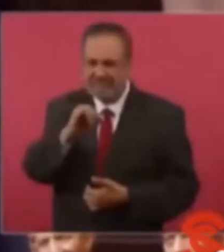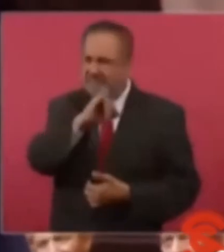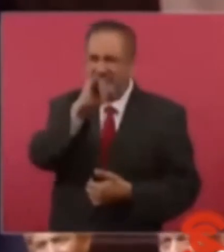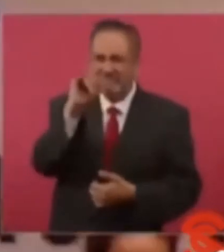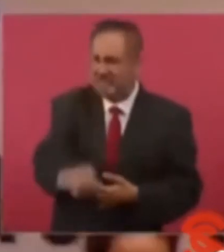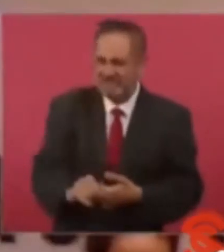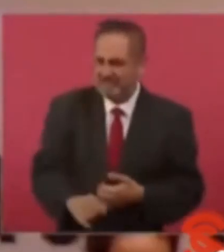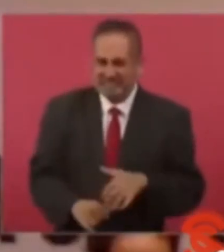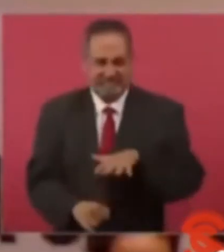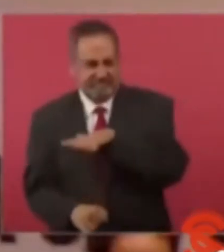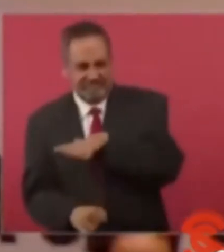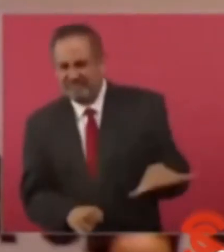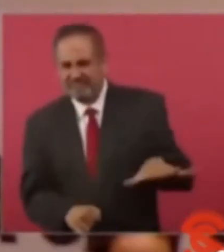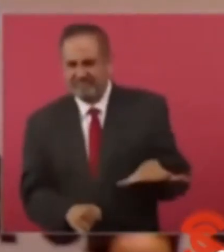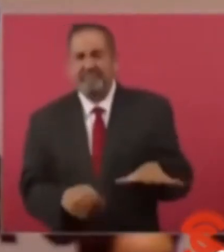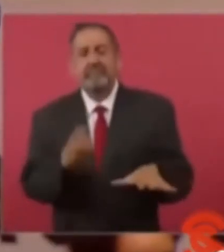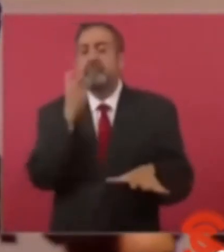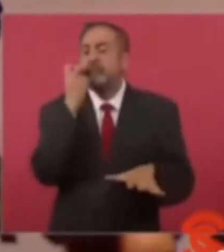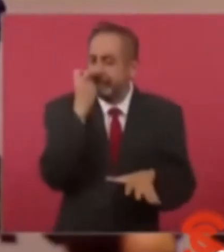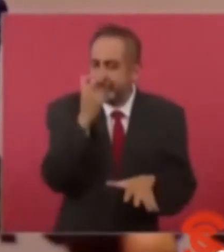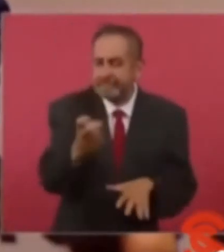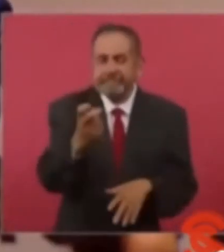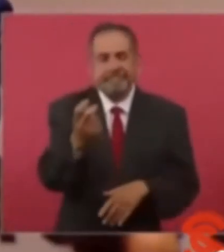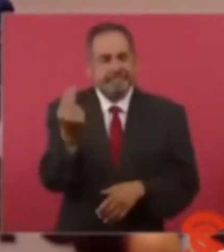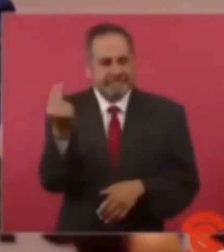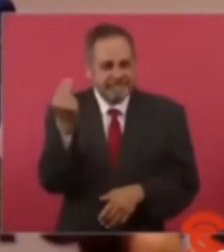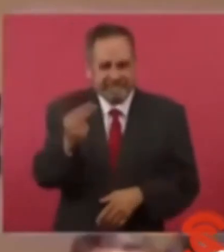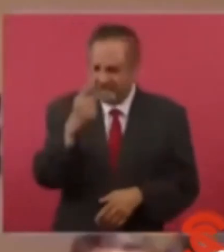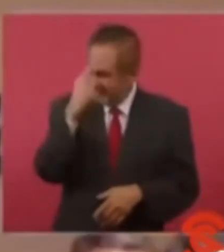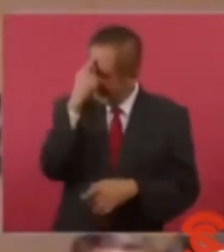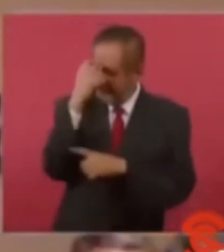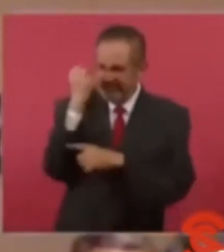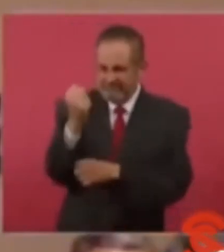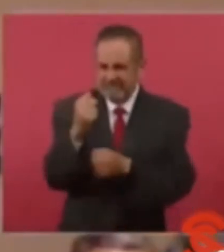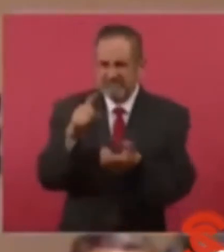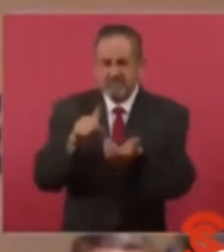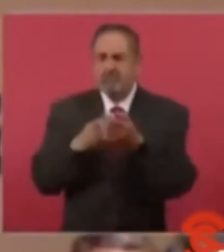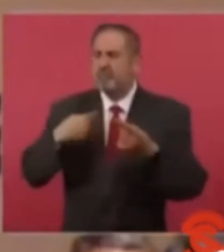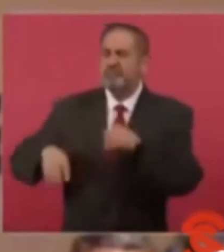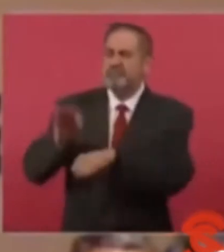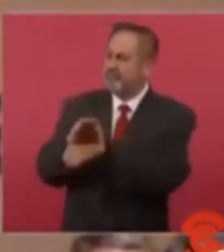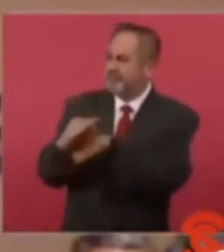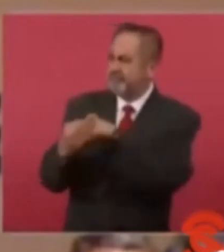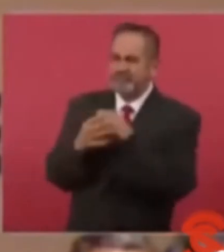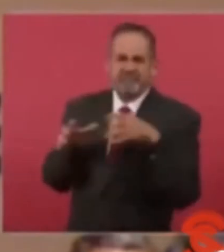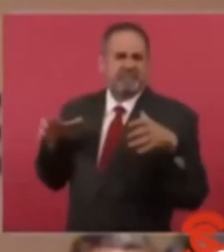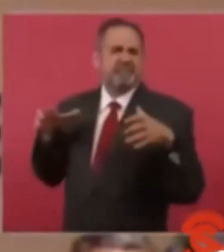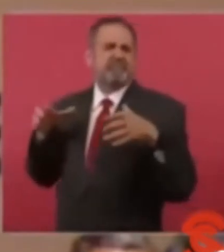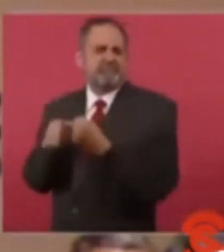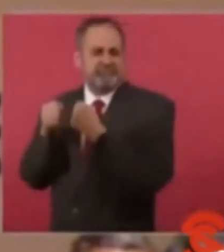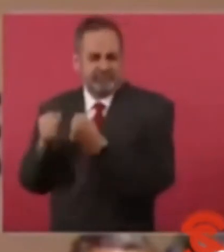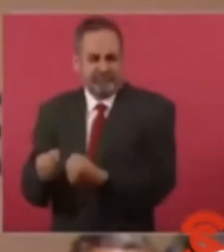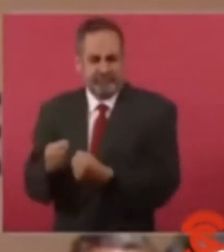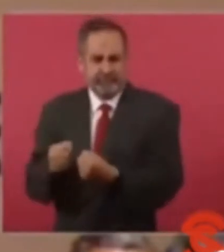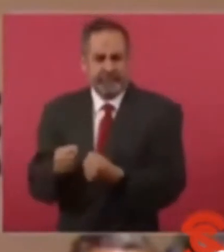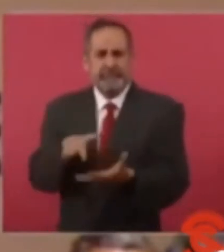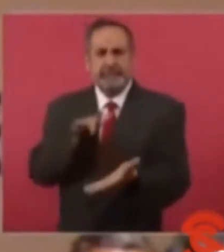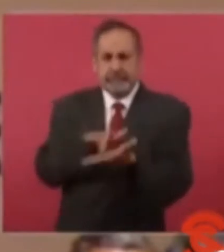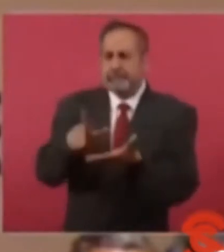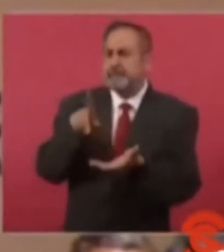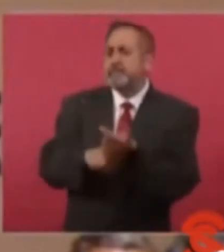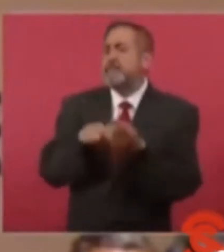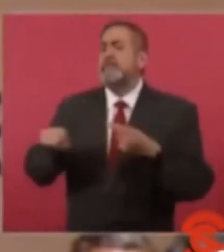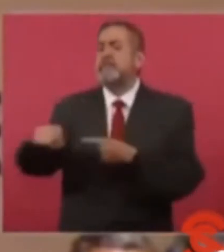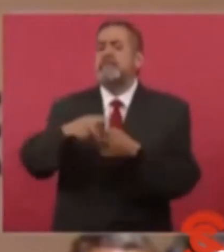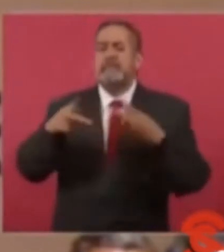Y por eso es necesario, por convicción y protección política, apoyar a los de